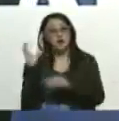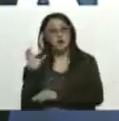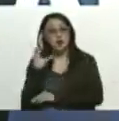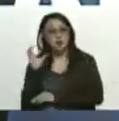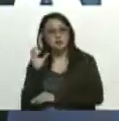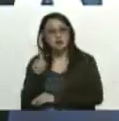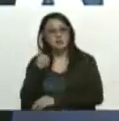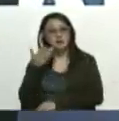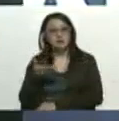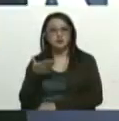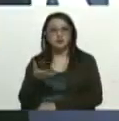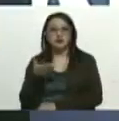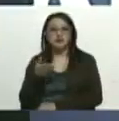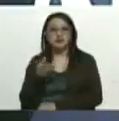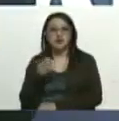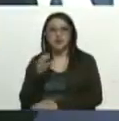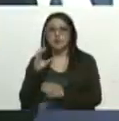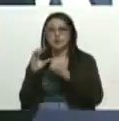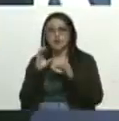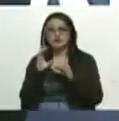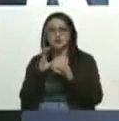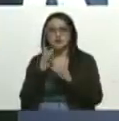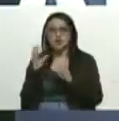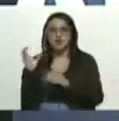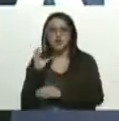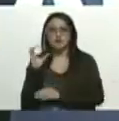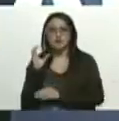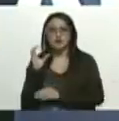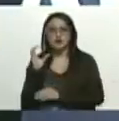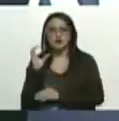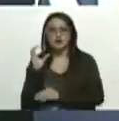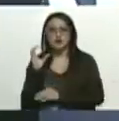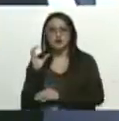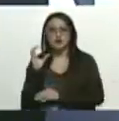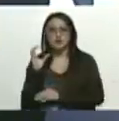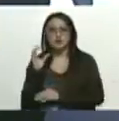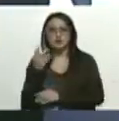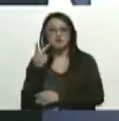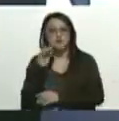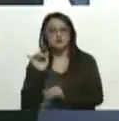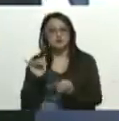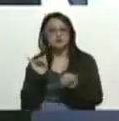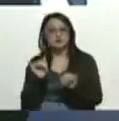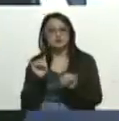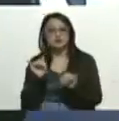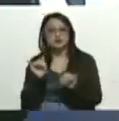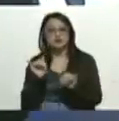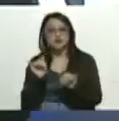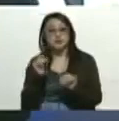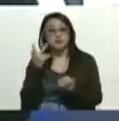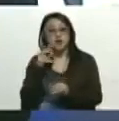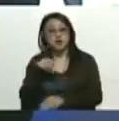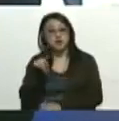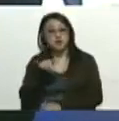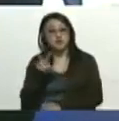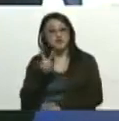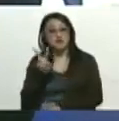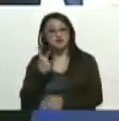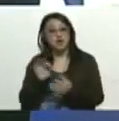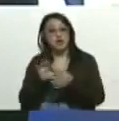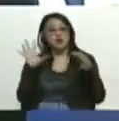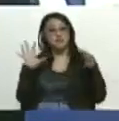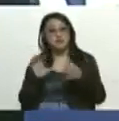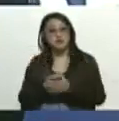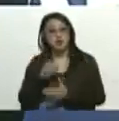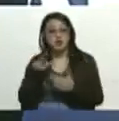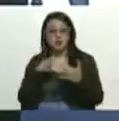más importantes medios de comunicación colombianos le han dado a Alex. ¿Por qué? Es por eso mismo, porque para ellos Venezuela es un enemigo.